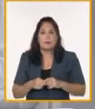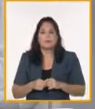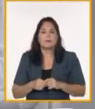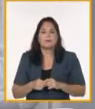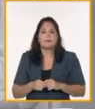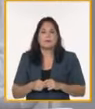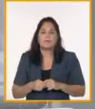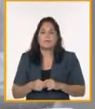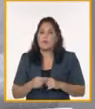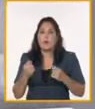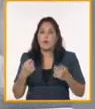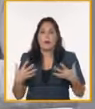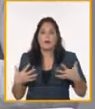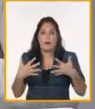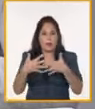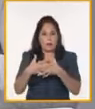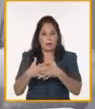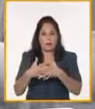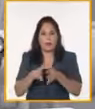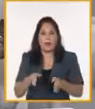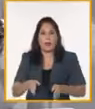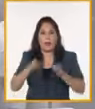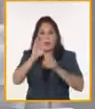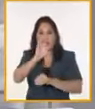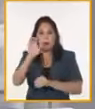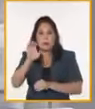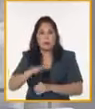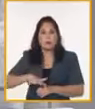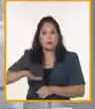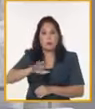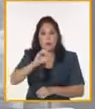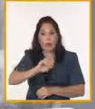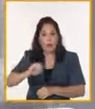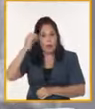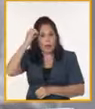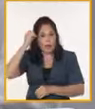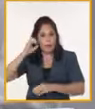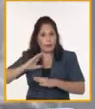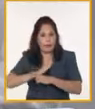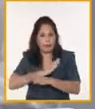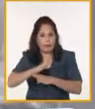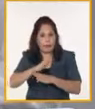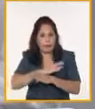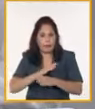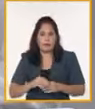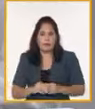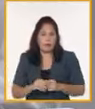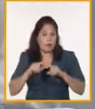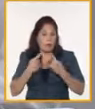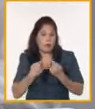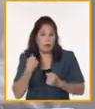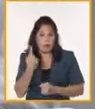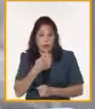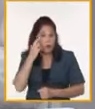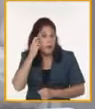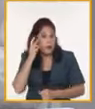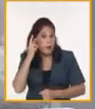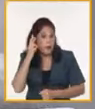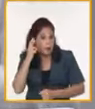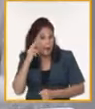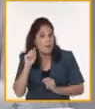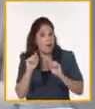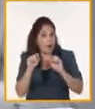interconexión que se establecerá entre el instituto y todos los organismos de la Administración central del Estado porque recordemos que aquí